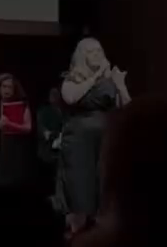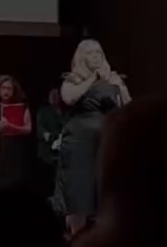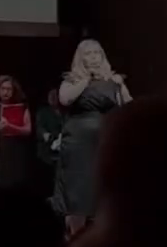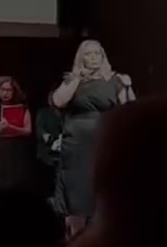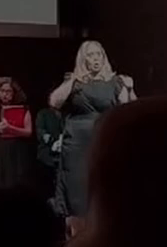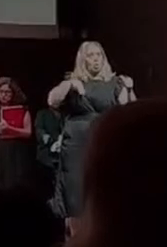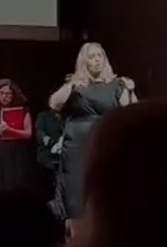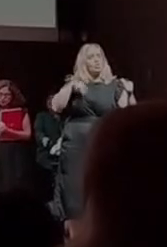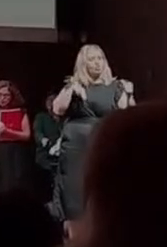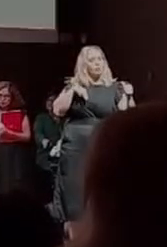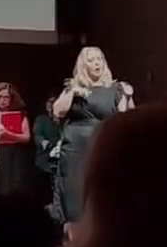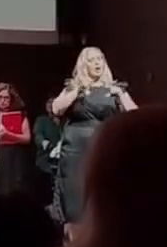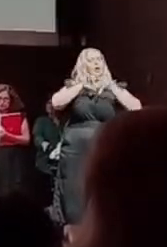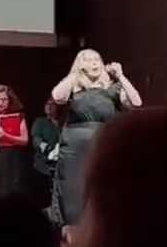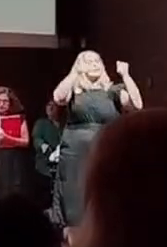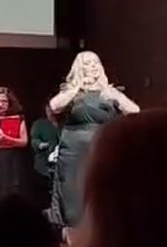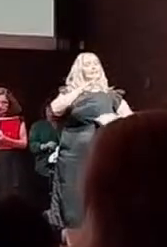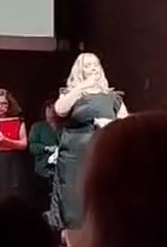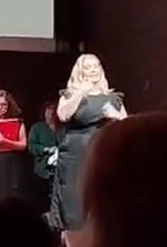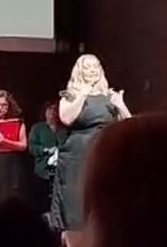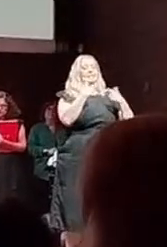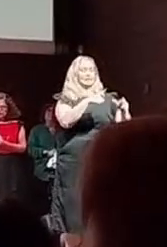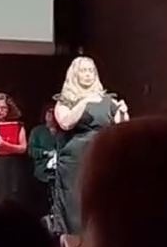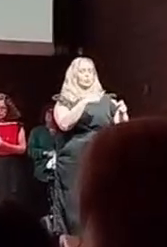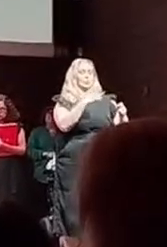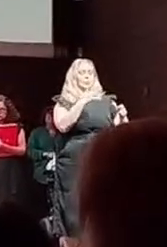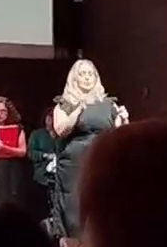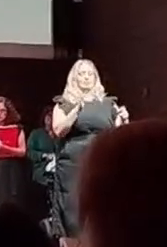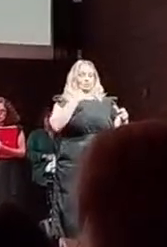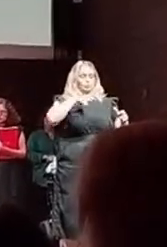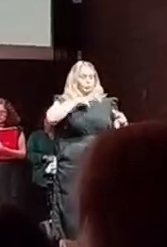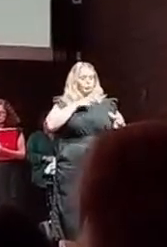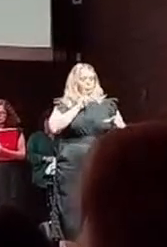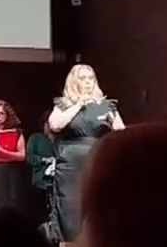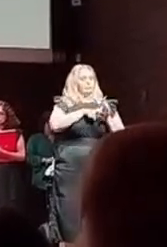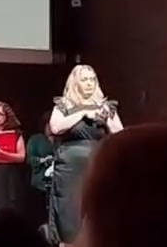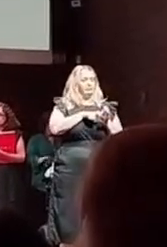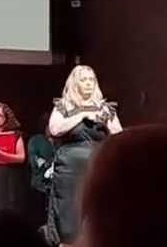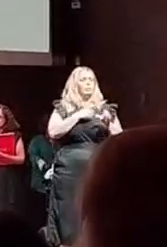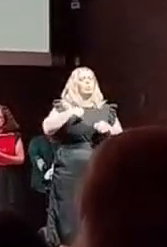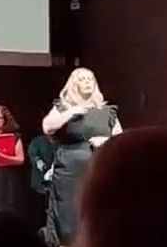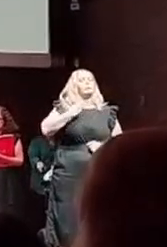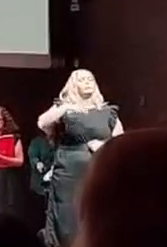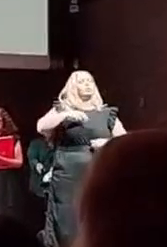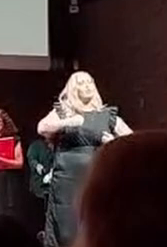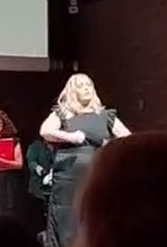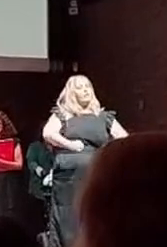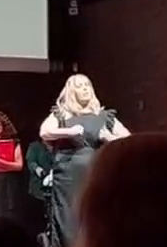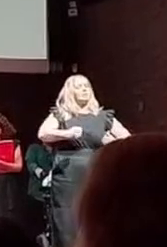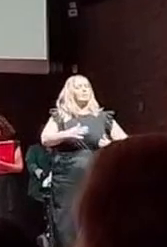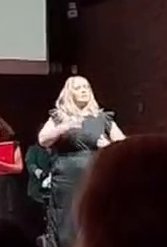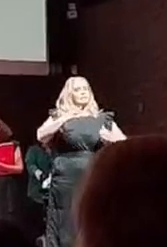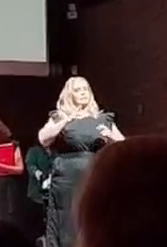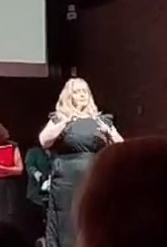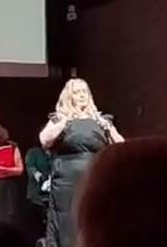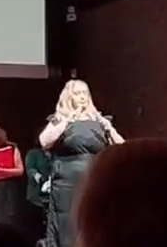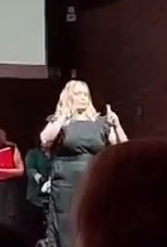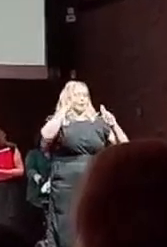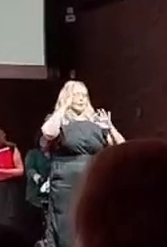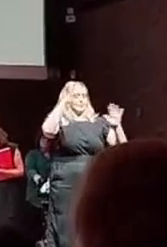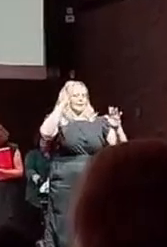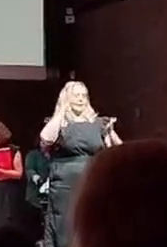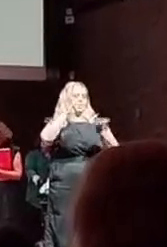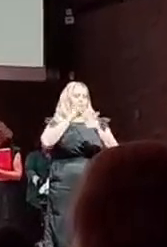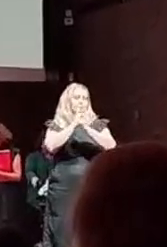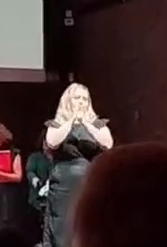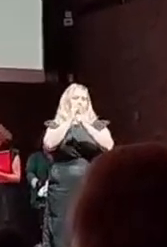Precedentes, las entidades del tercer sector y quienes formamos parte de ellas somos fortaleza y esperanza ante la